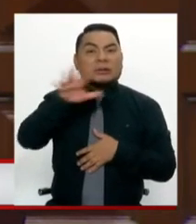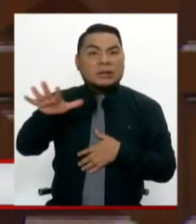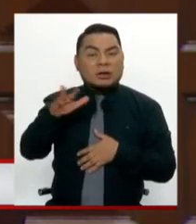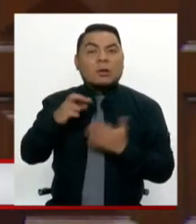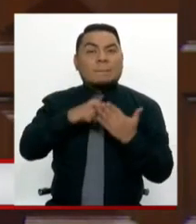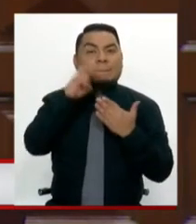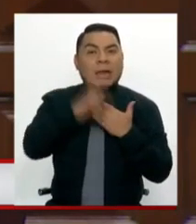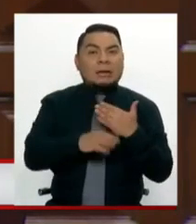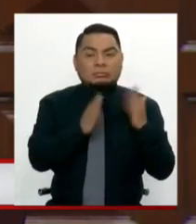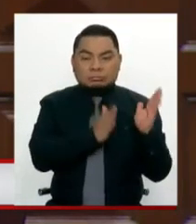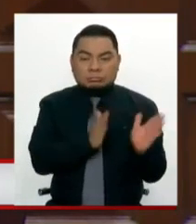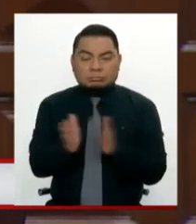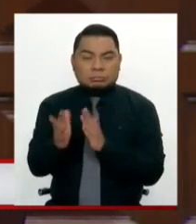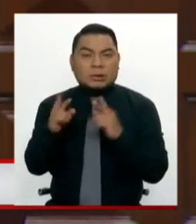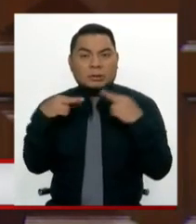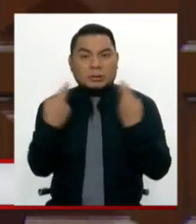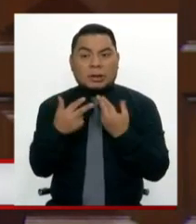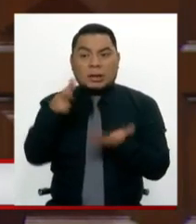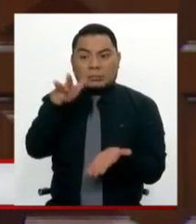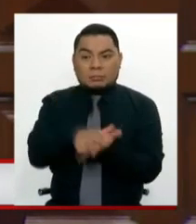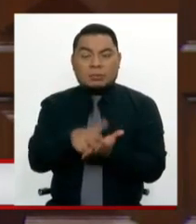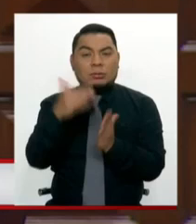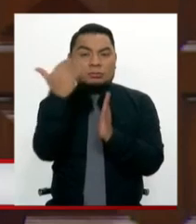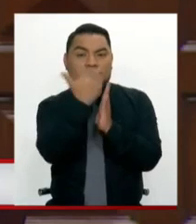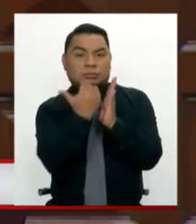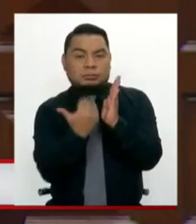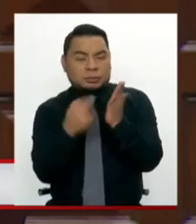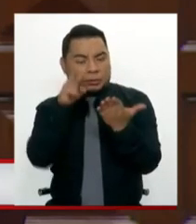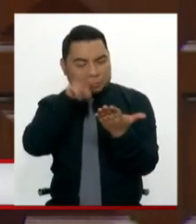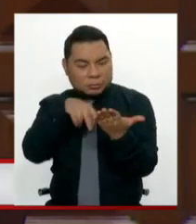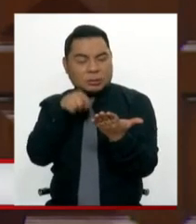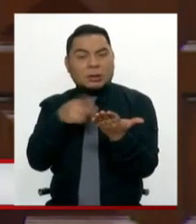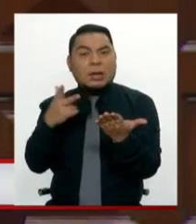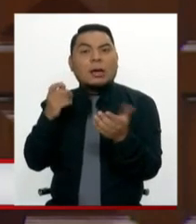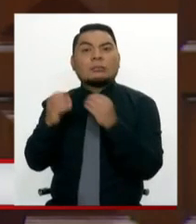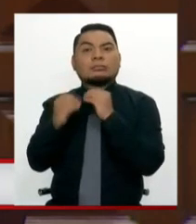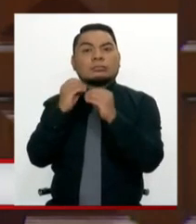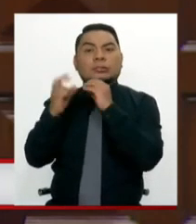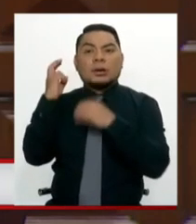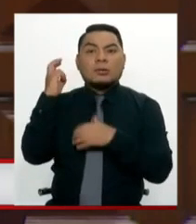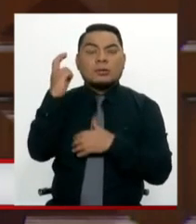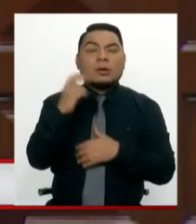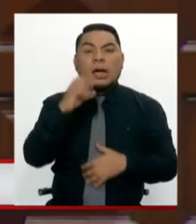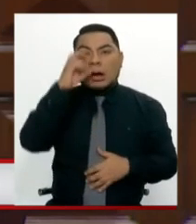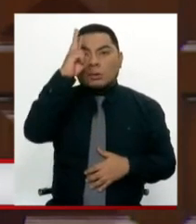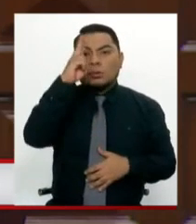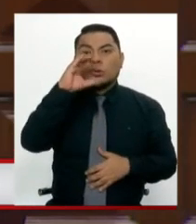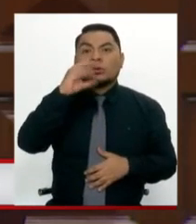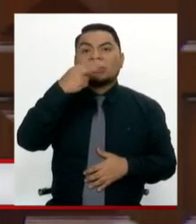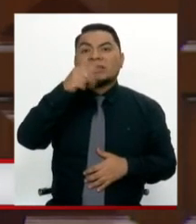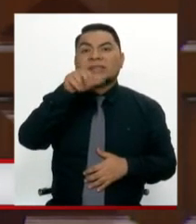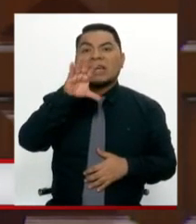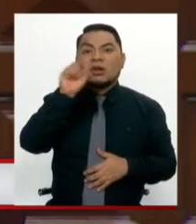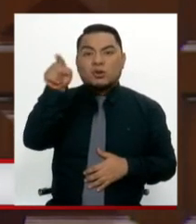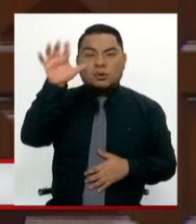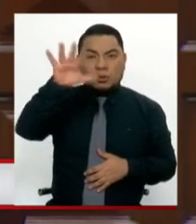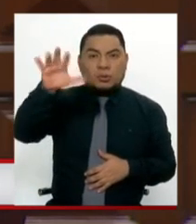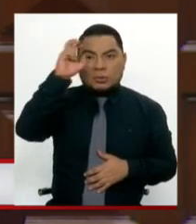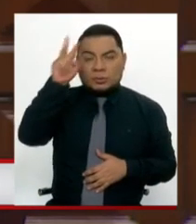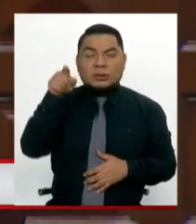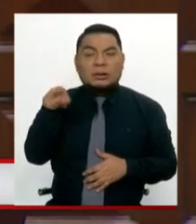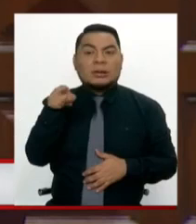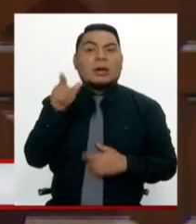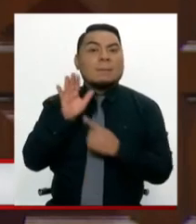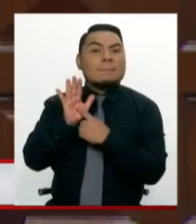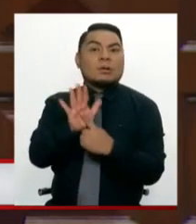2023-2025. Se ha aprobado el diseño conceptual del ferrocarril de Cusco-Chincheros-Urubamba, el mismo que ha